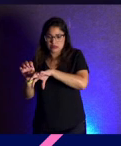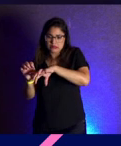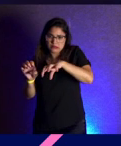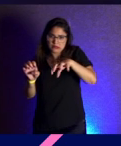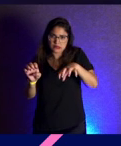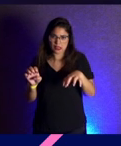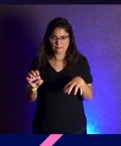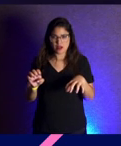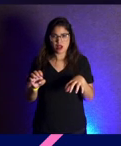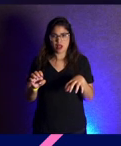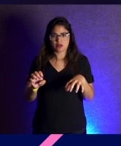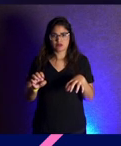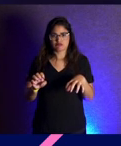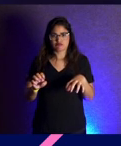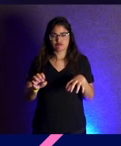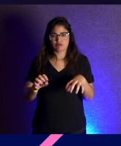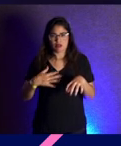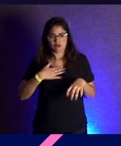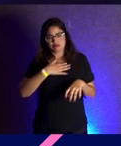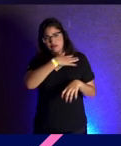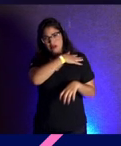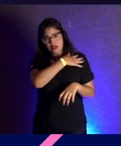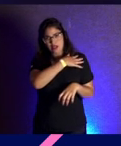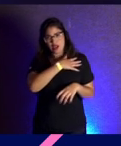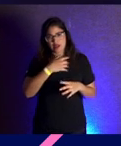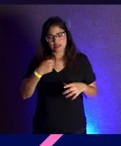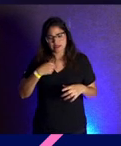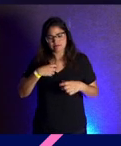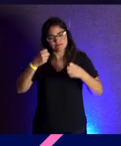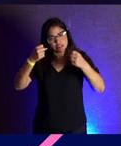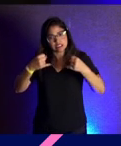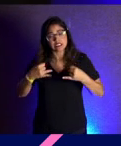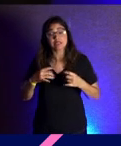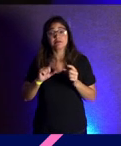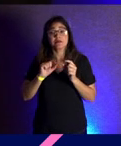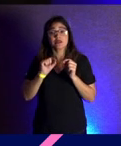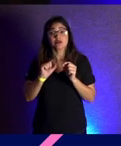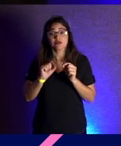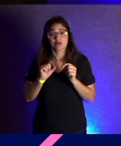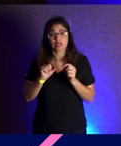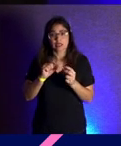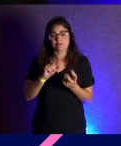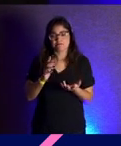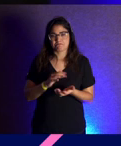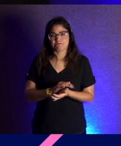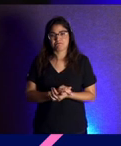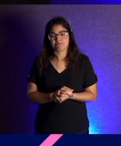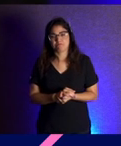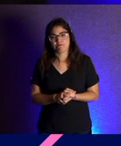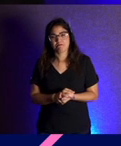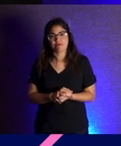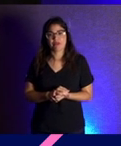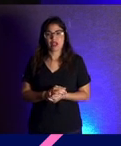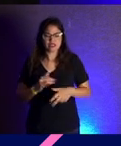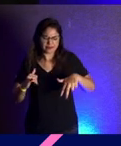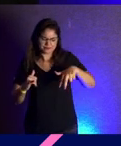es determinar según el reporte de las víctimas en el cuerpo. Y este